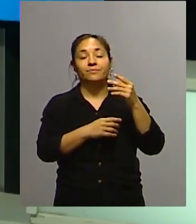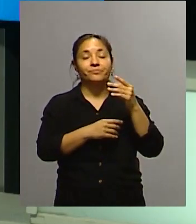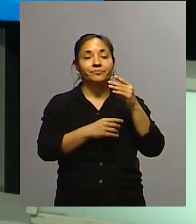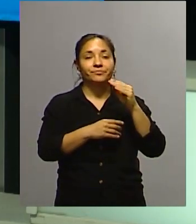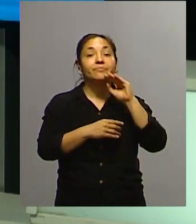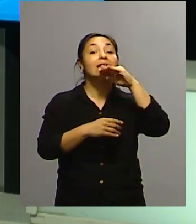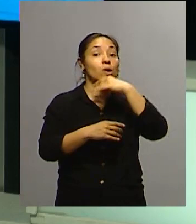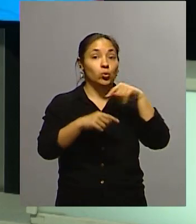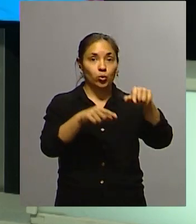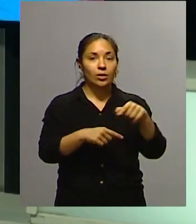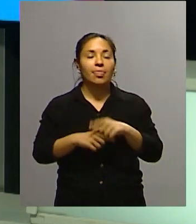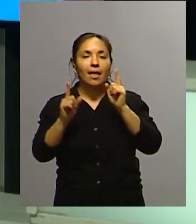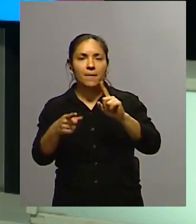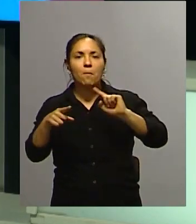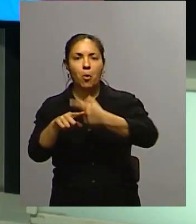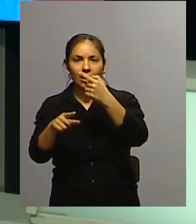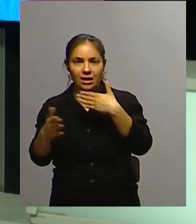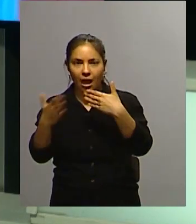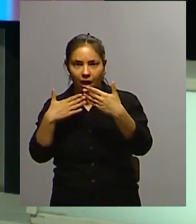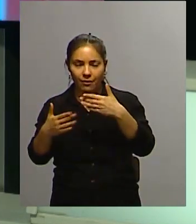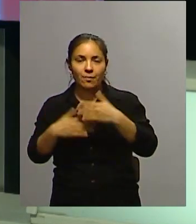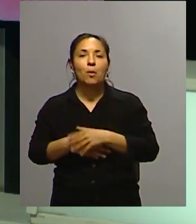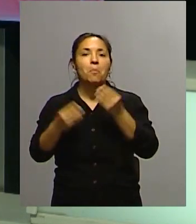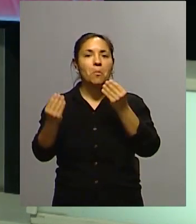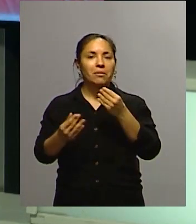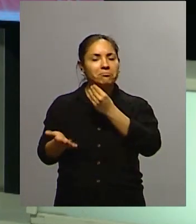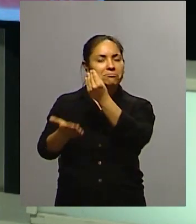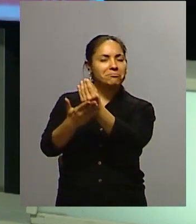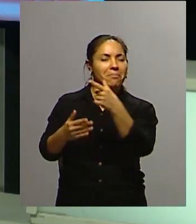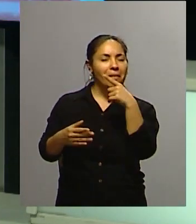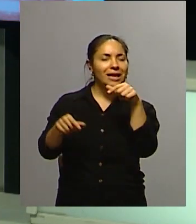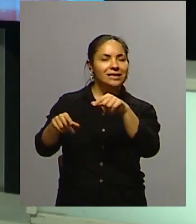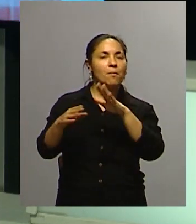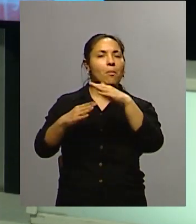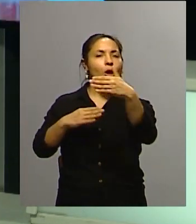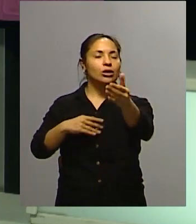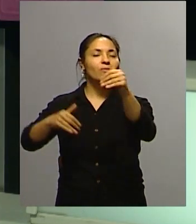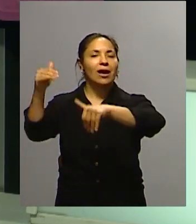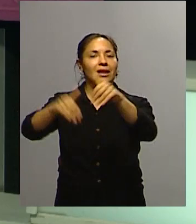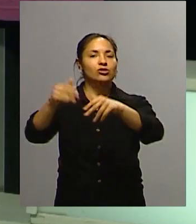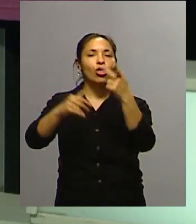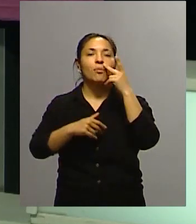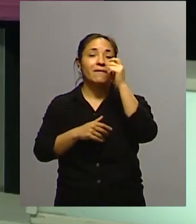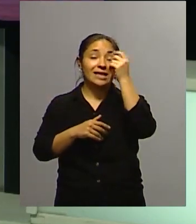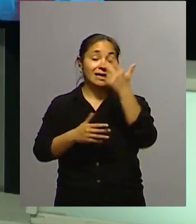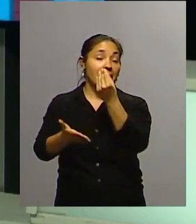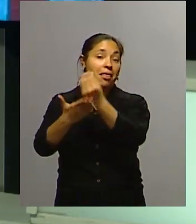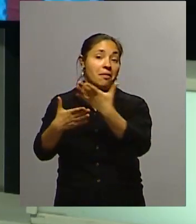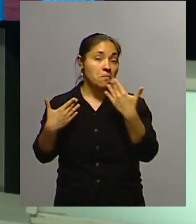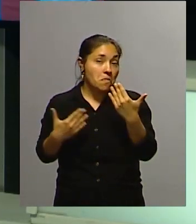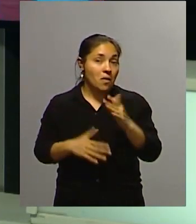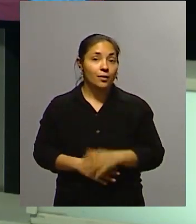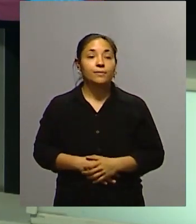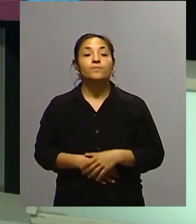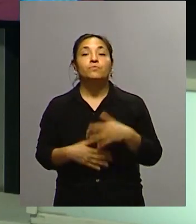uno de los nombres que ha empezado a sonar en la provincia de Mendoza pensando en las elecciones del 2023. Muchos hablan, bueno,